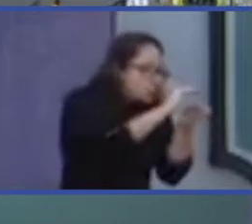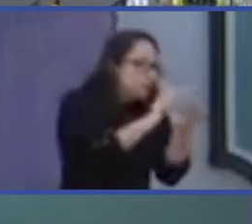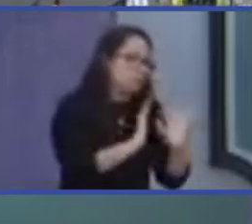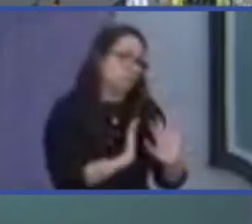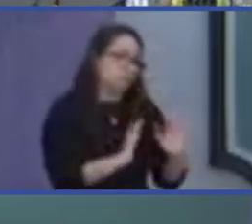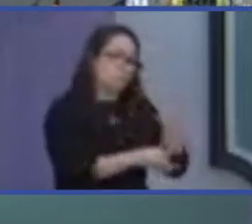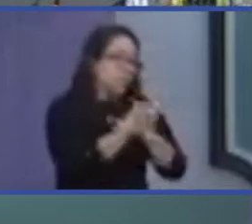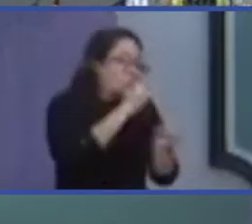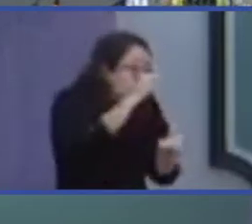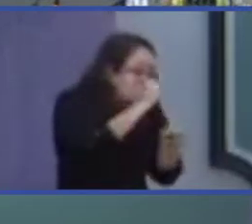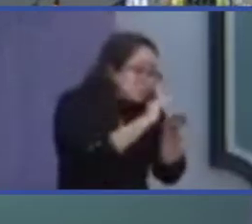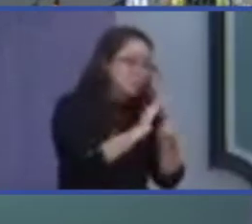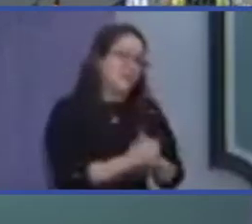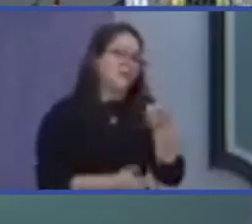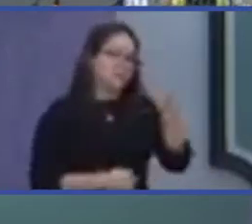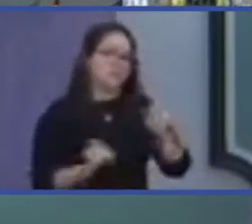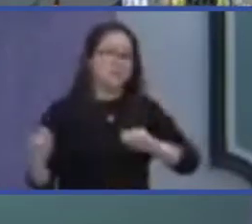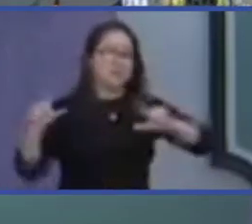El siguiente, por favor.